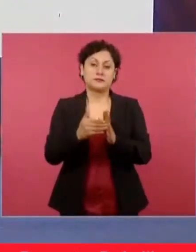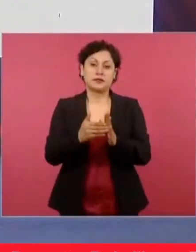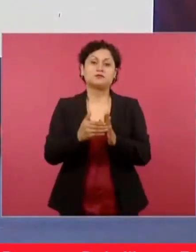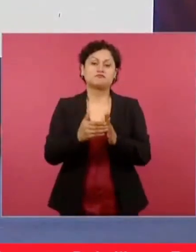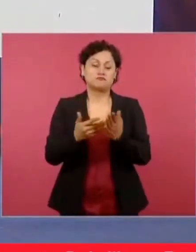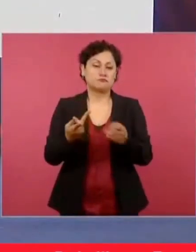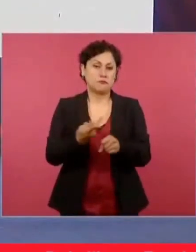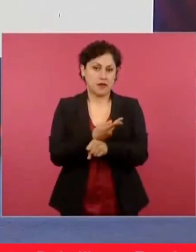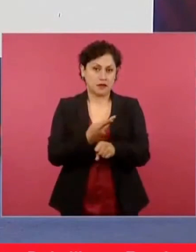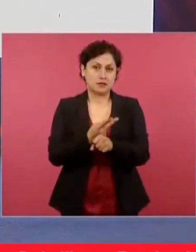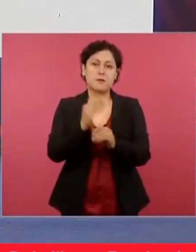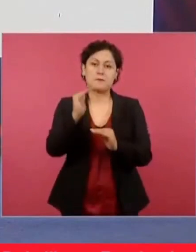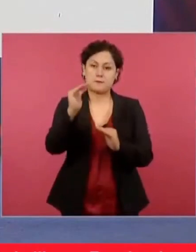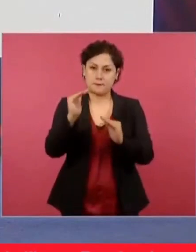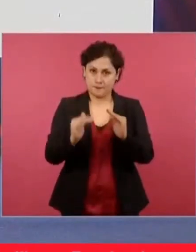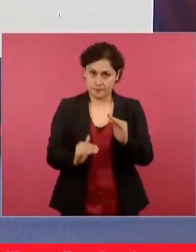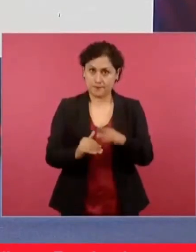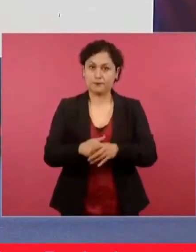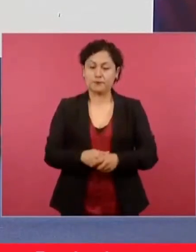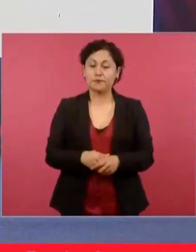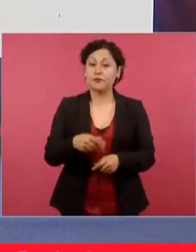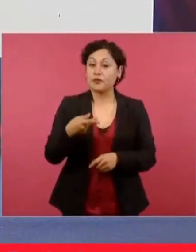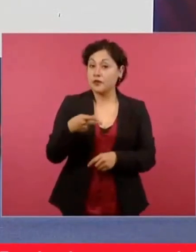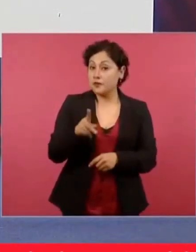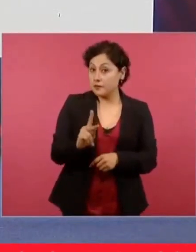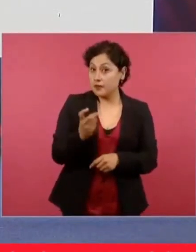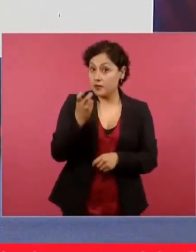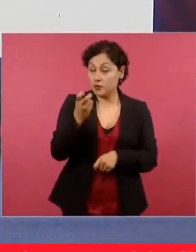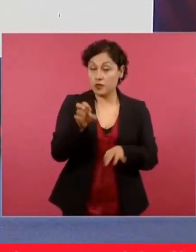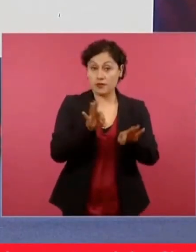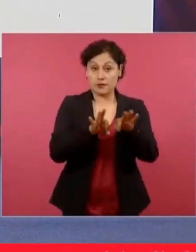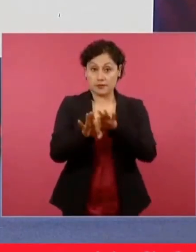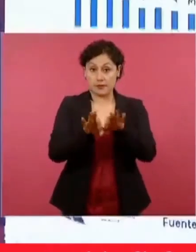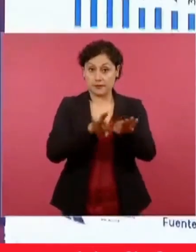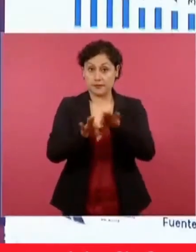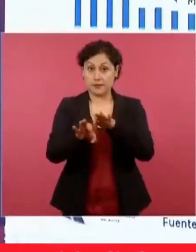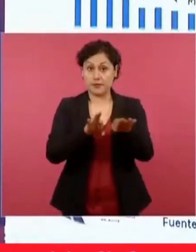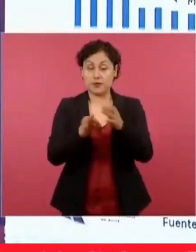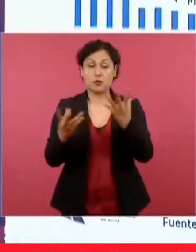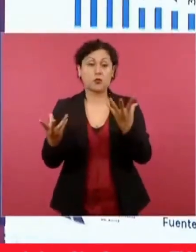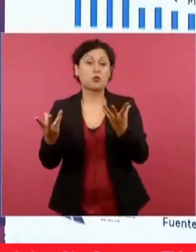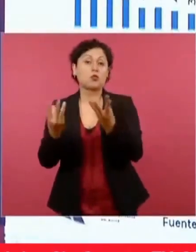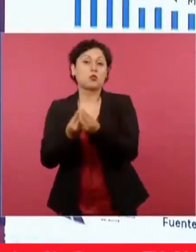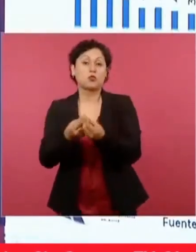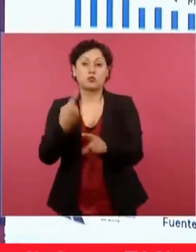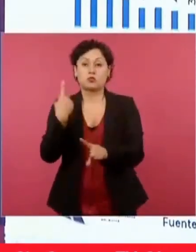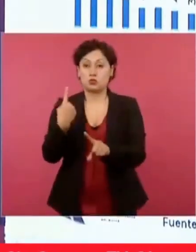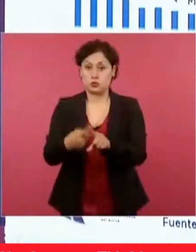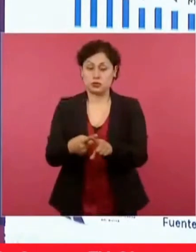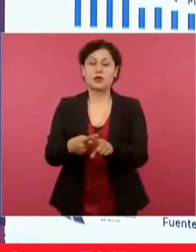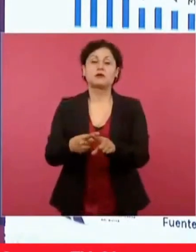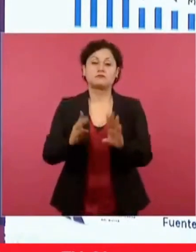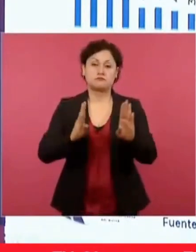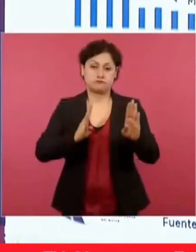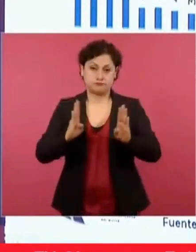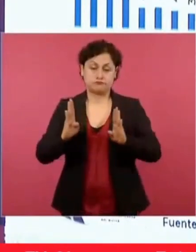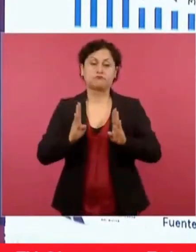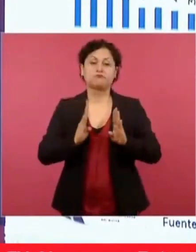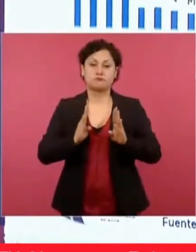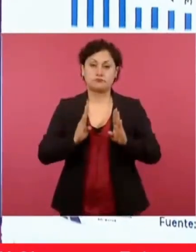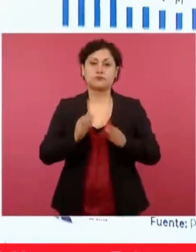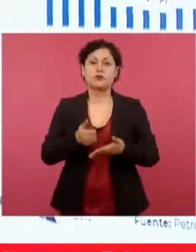pero esta este trabajo que se ha hecho con las fuerzas armadas eh ha